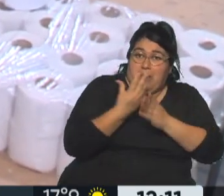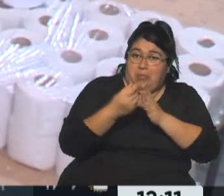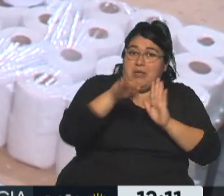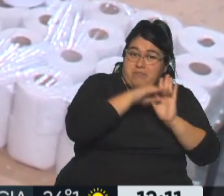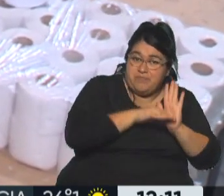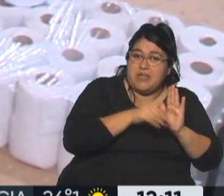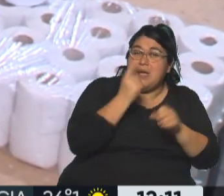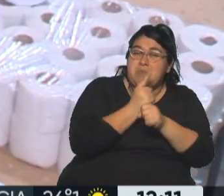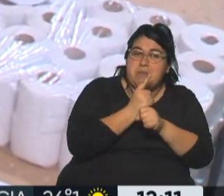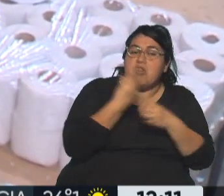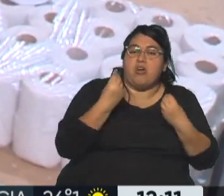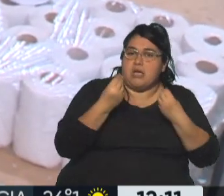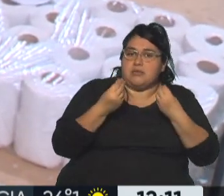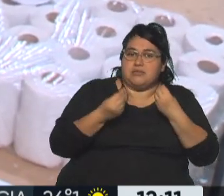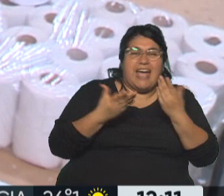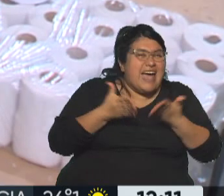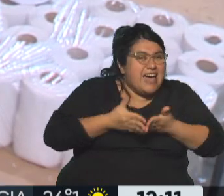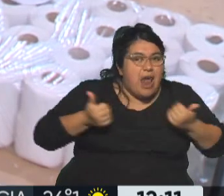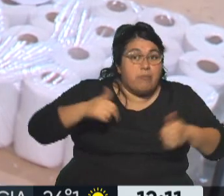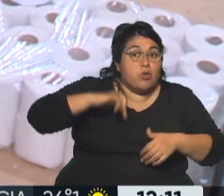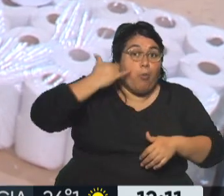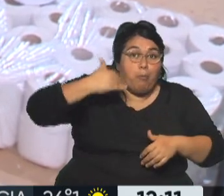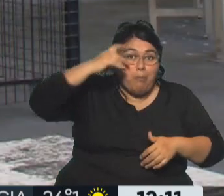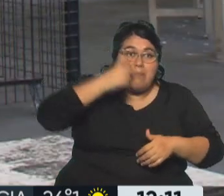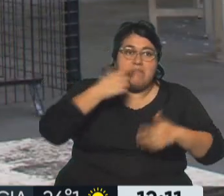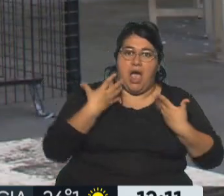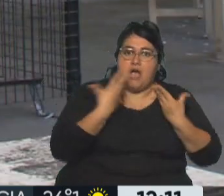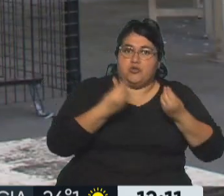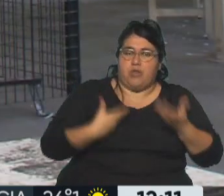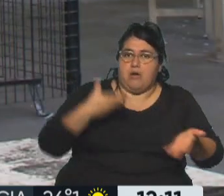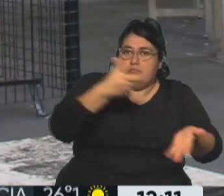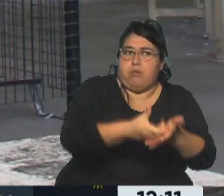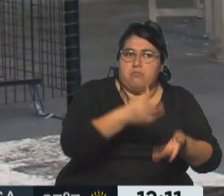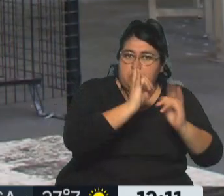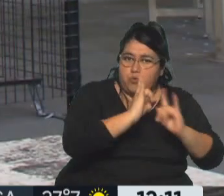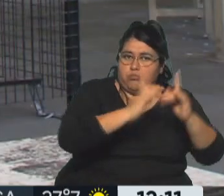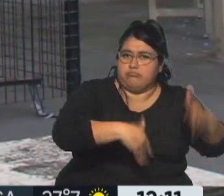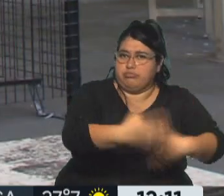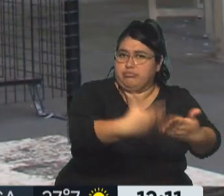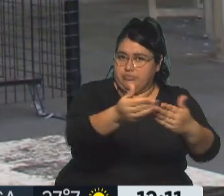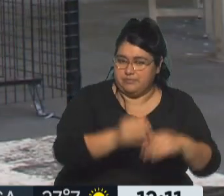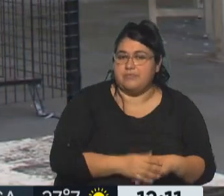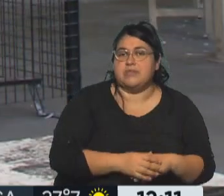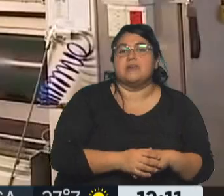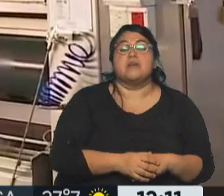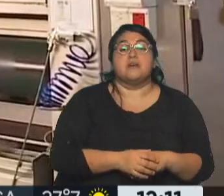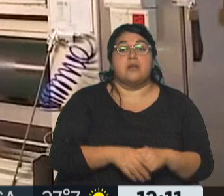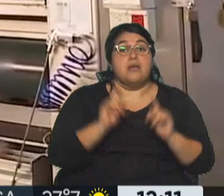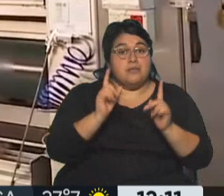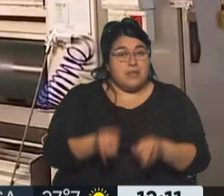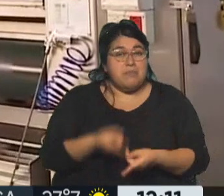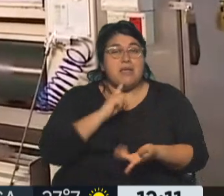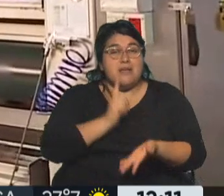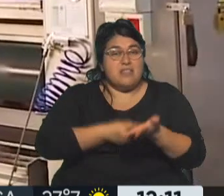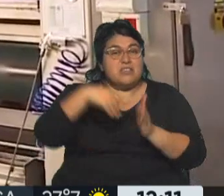con financiamiento rápido a las pymes rápido para que puedan seguir manteniendo ese nivel y bajando de desempleo y después todo tipo